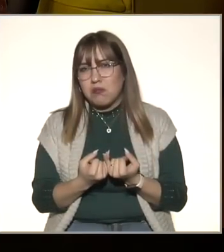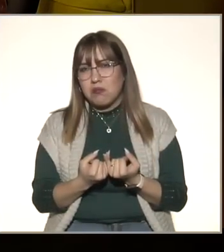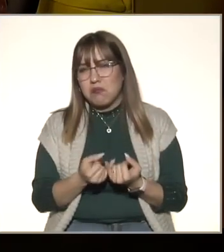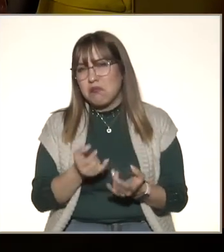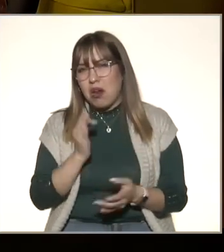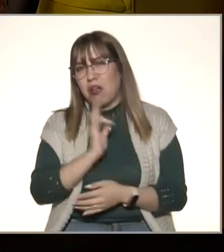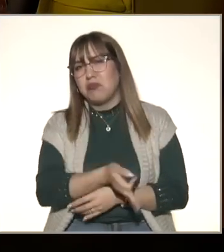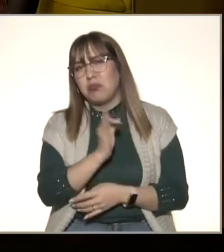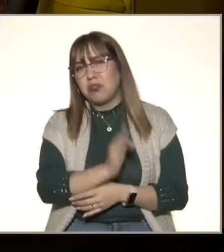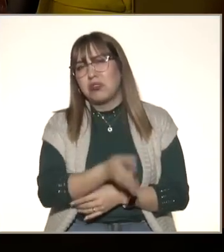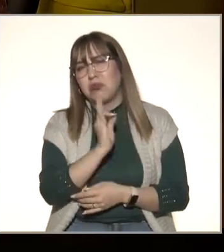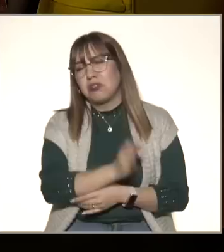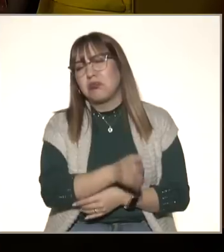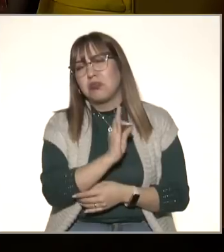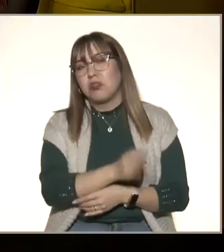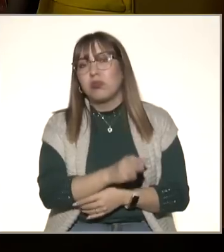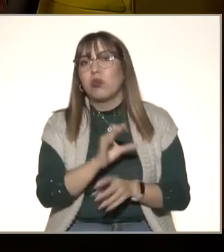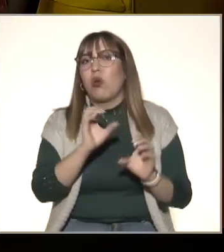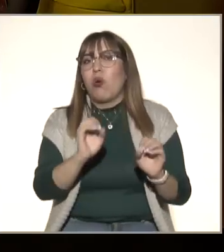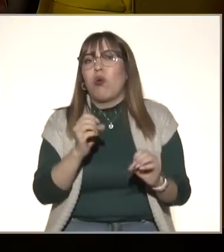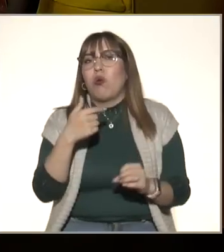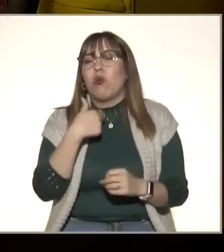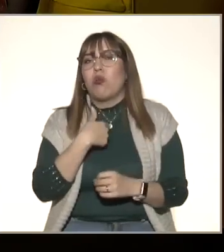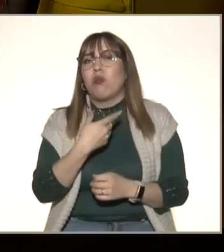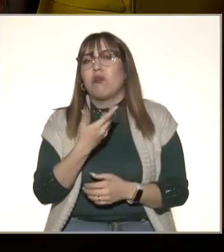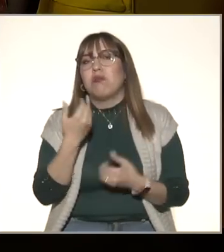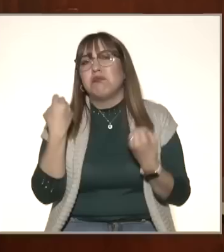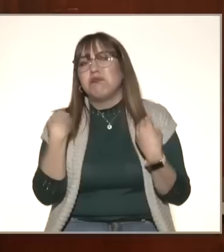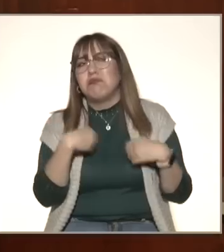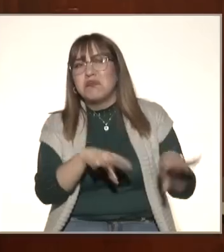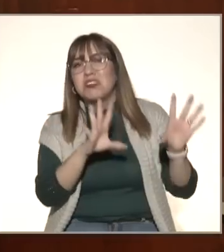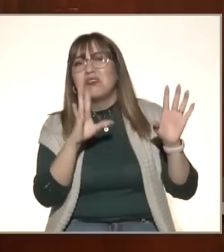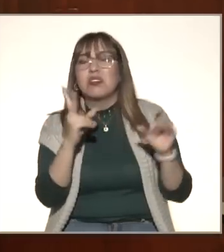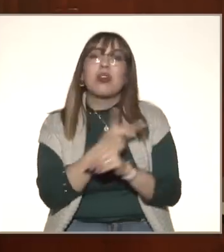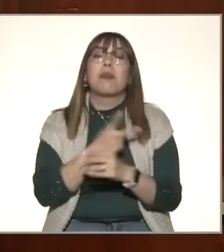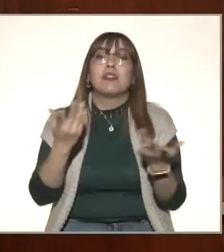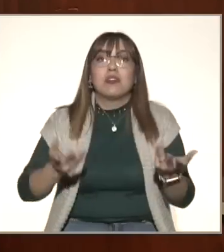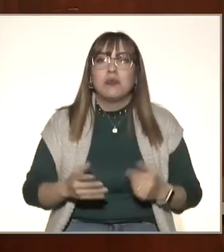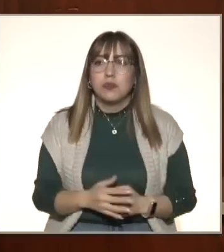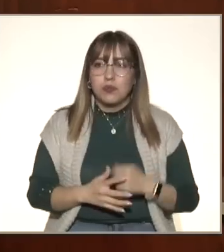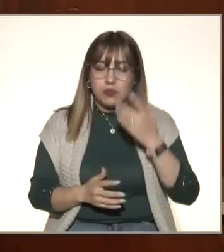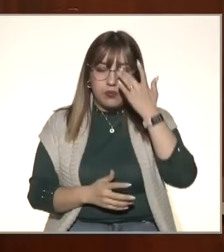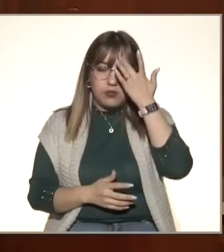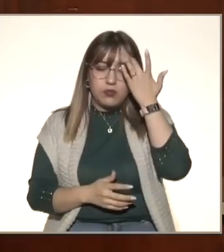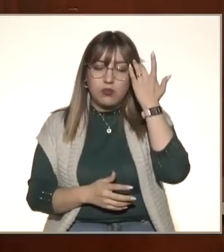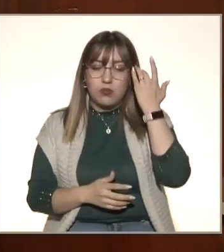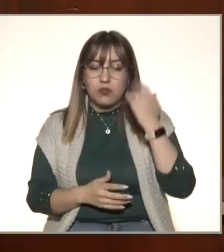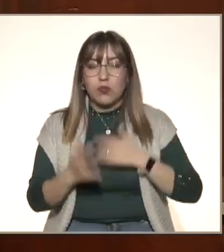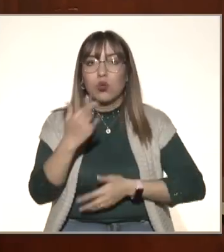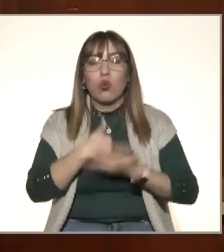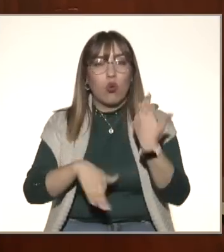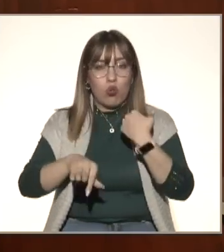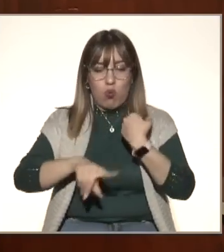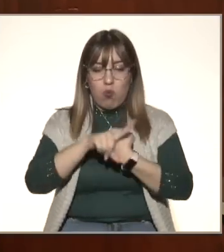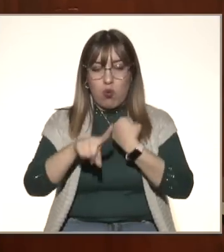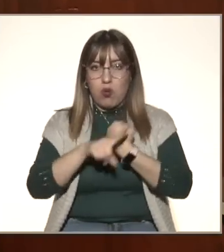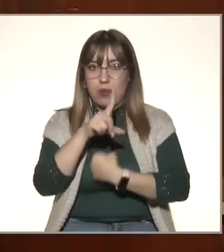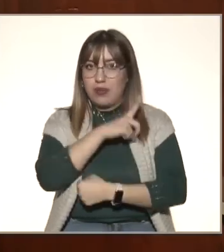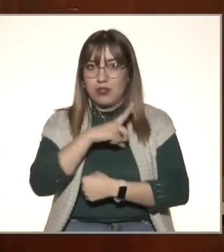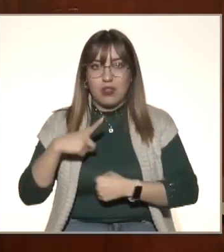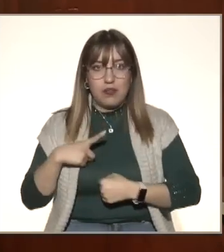umbrales de tolerancia o sea, para poder resolver cualquier conflicto tienes que